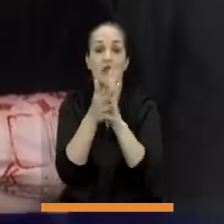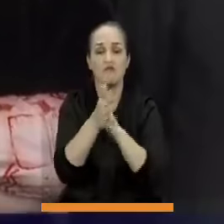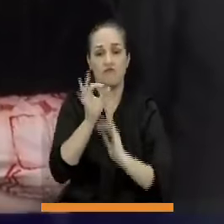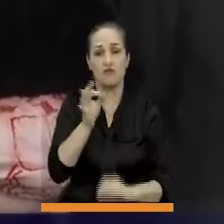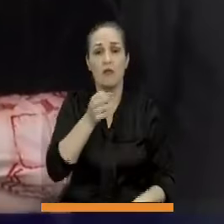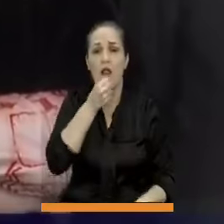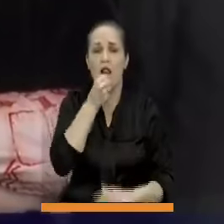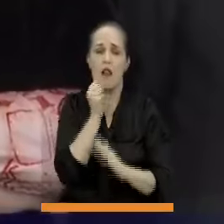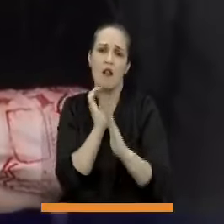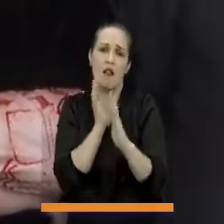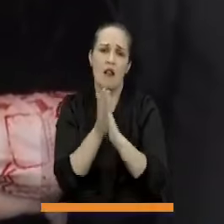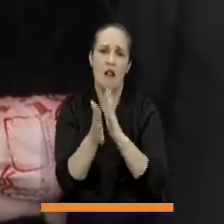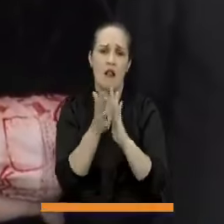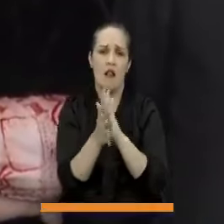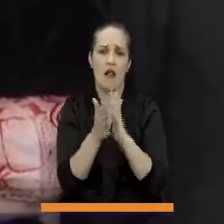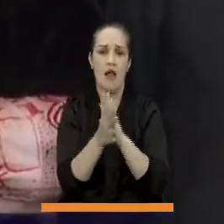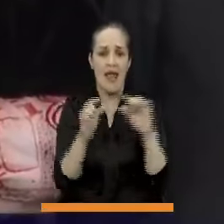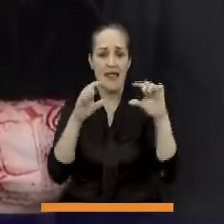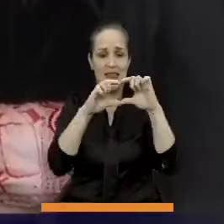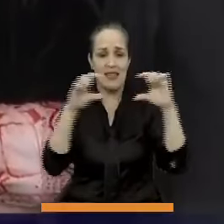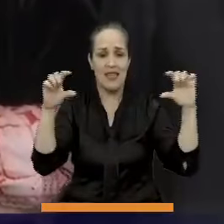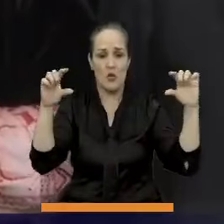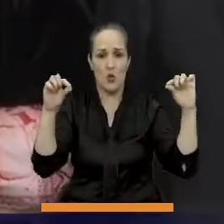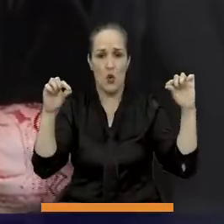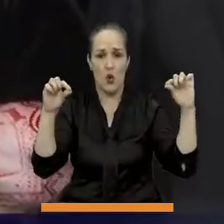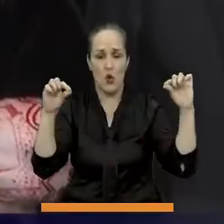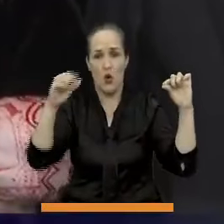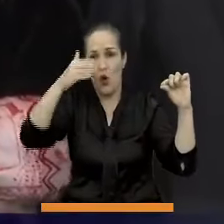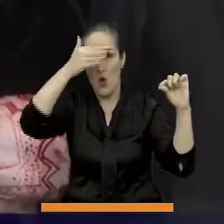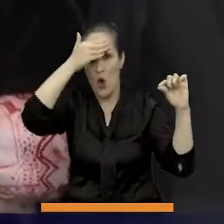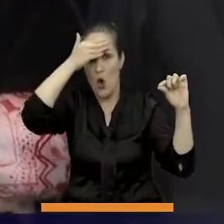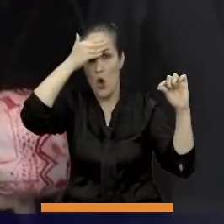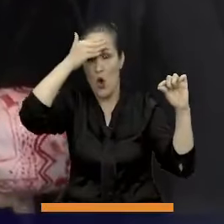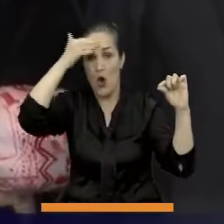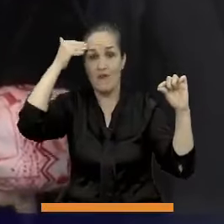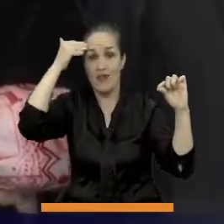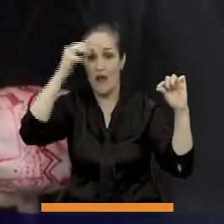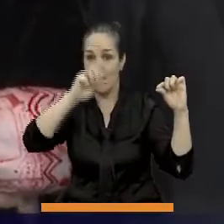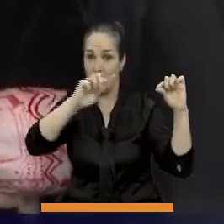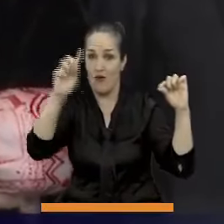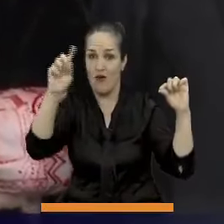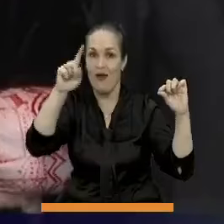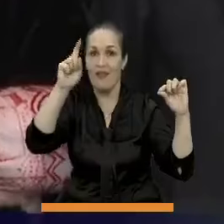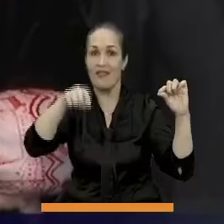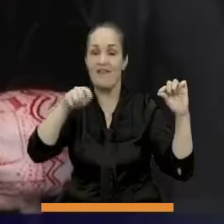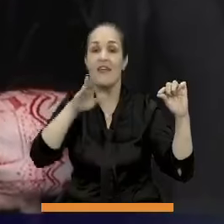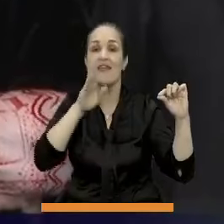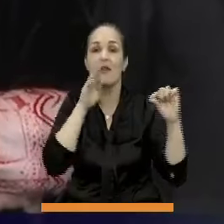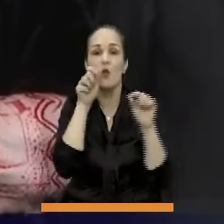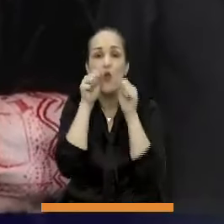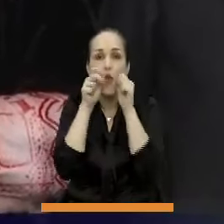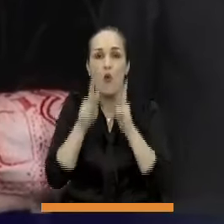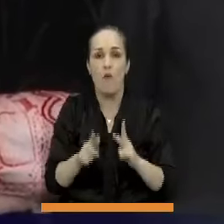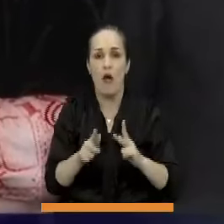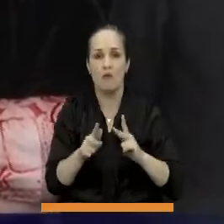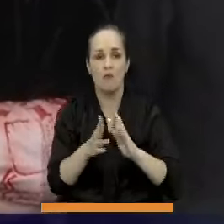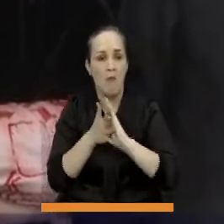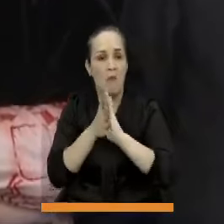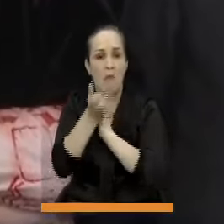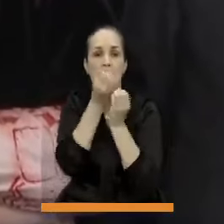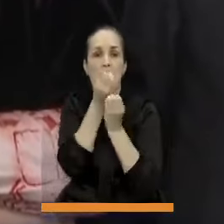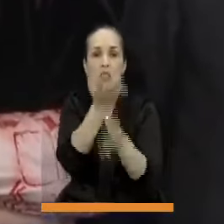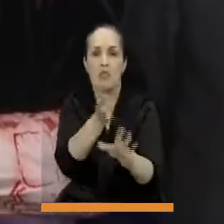cuando relata, y cuando titula, nunca se le puede olvidar a uno que uno está hablando es de seres humanos, y